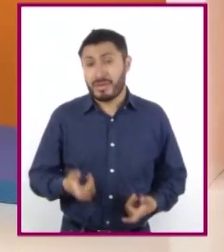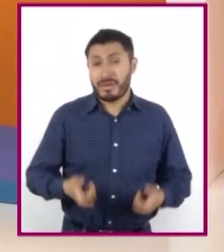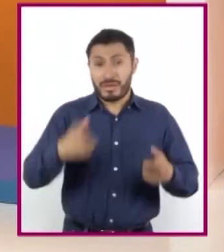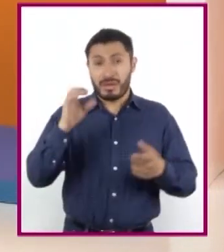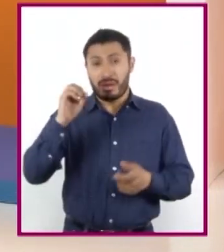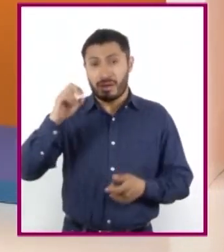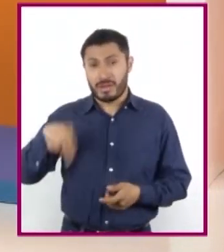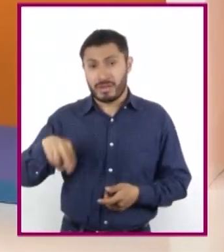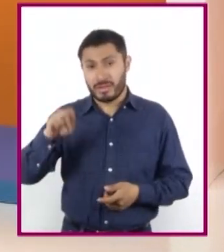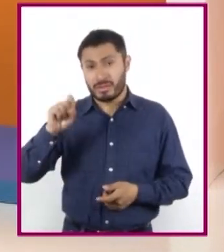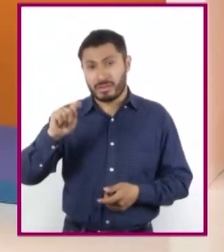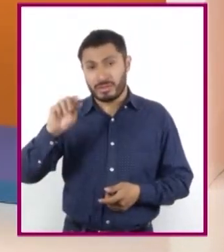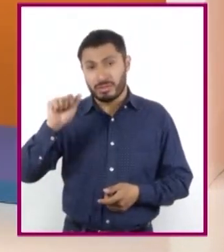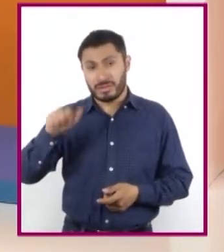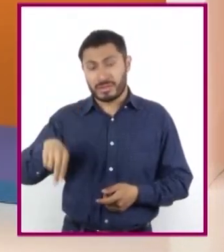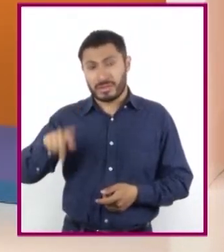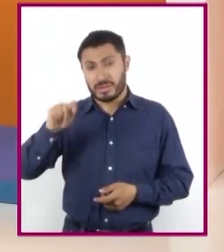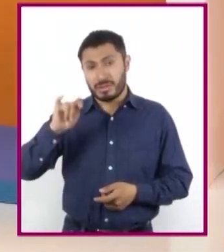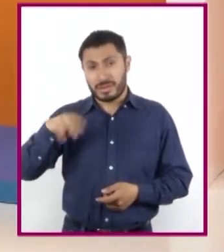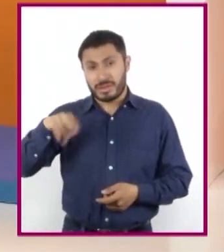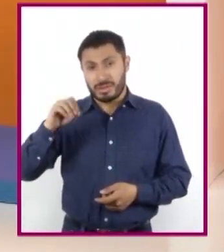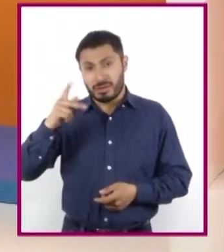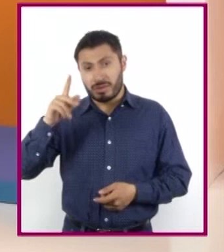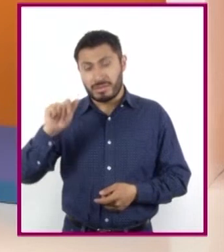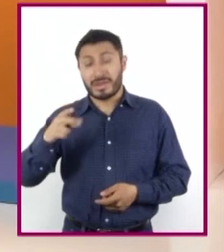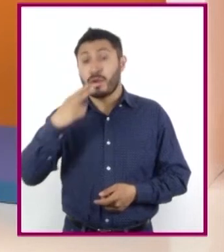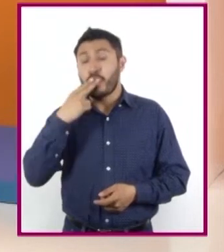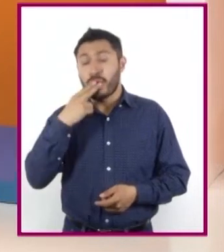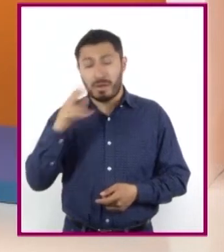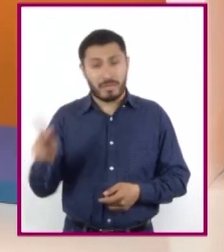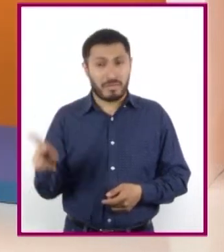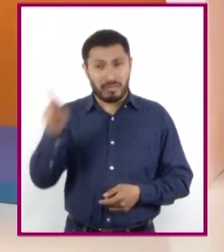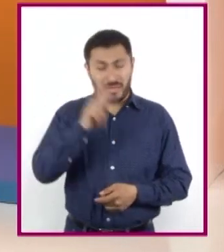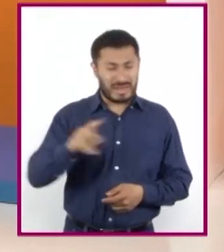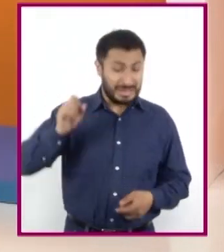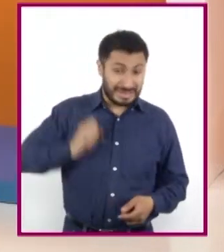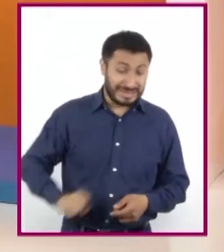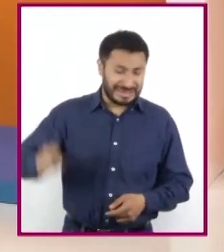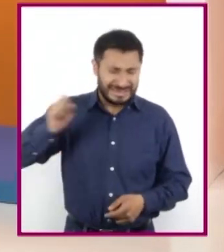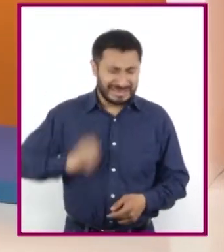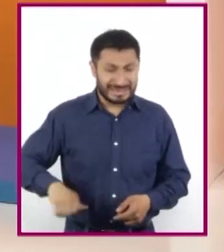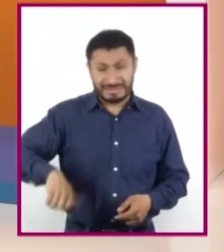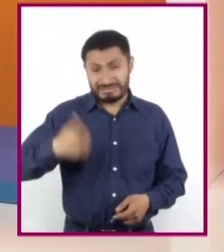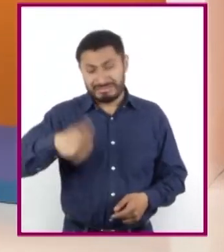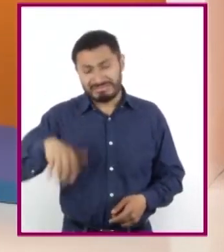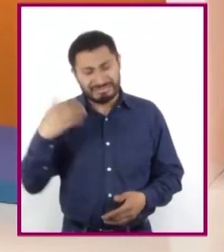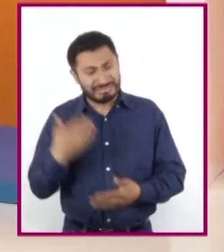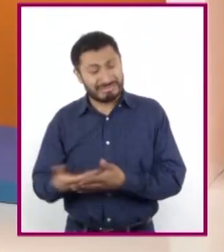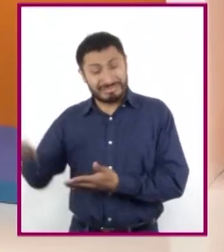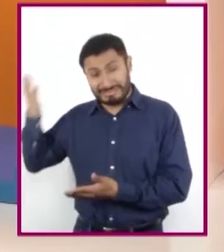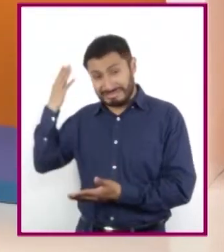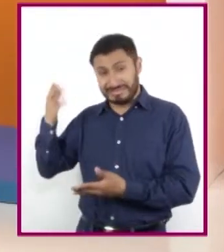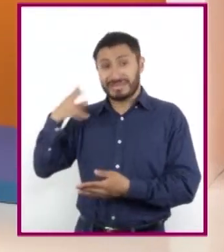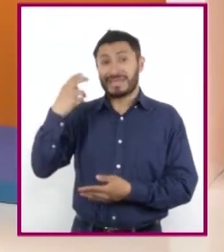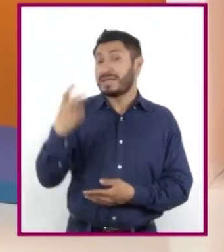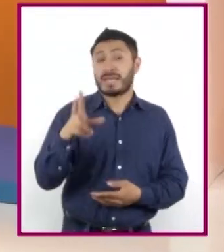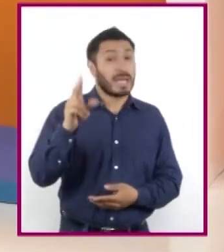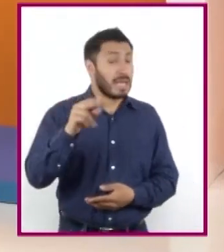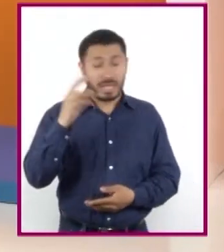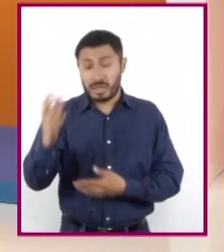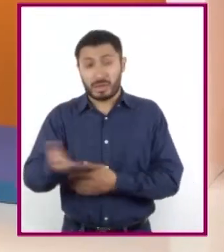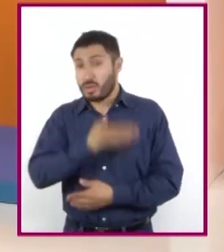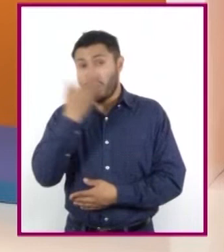Constantinopla usaban algo parecido al tenedor desde el siglo XI. Este utensilio no se popularizó en